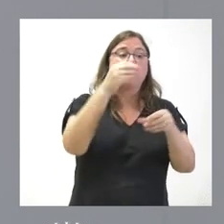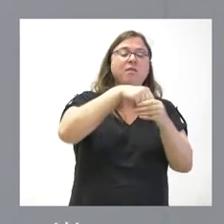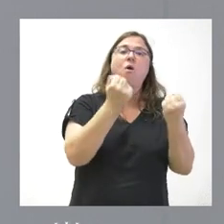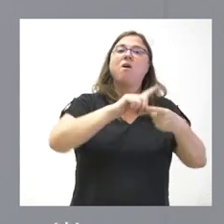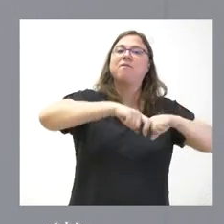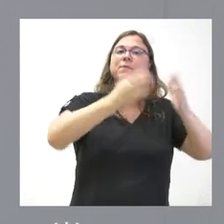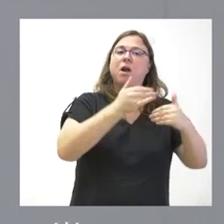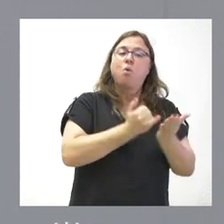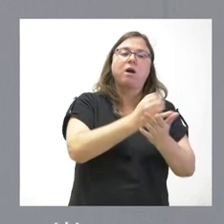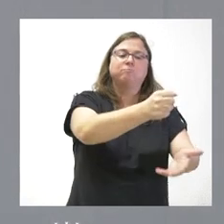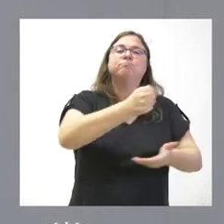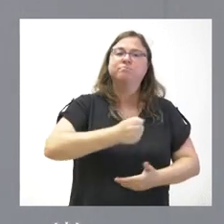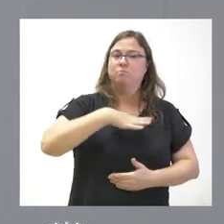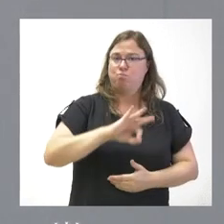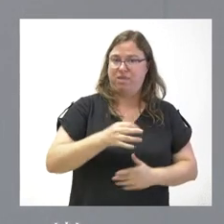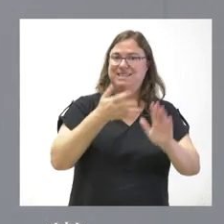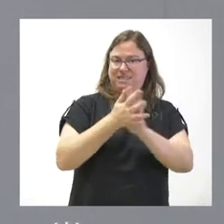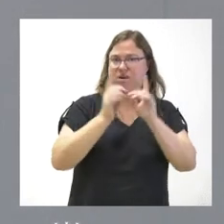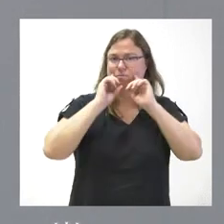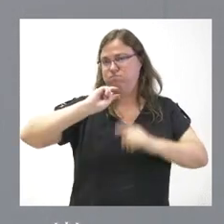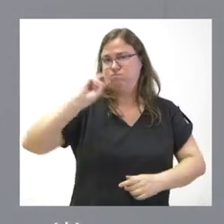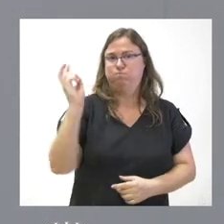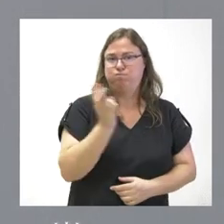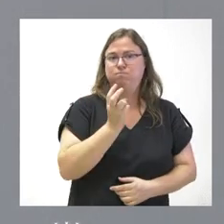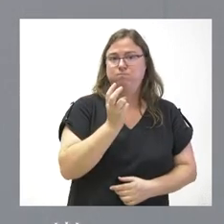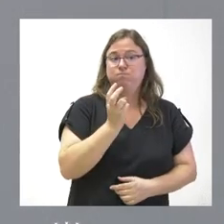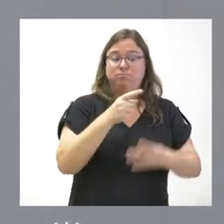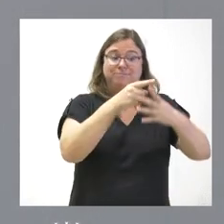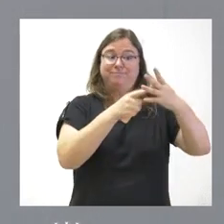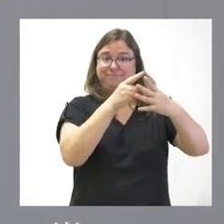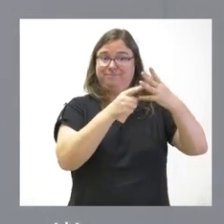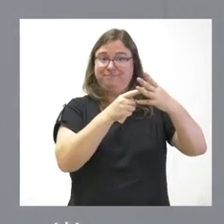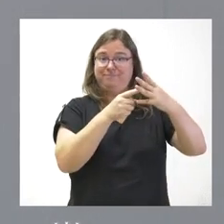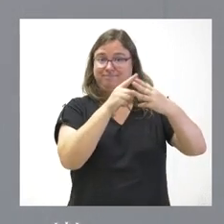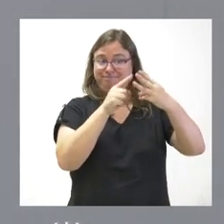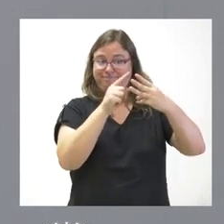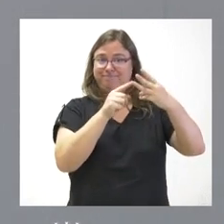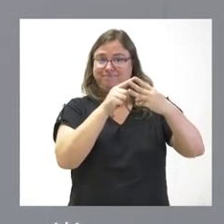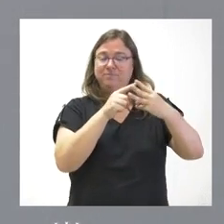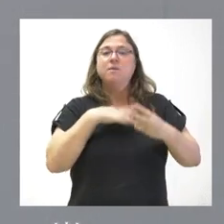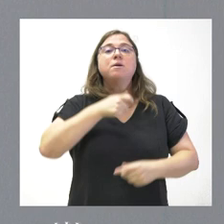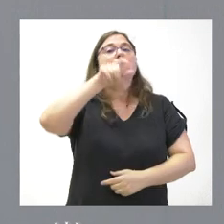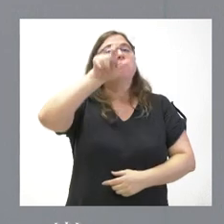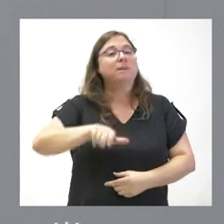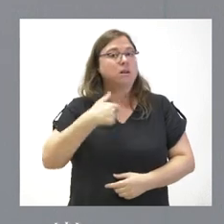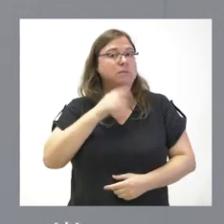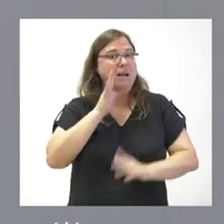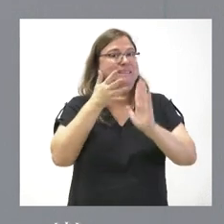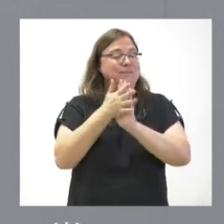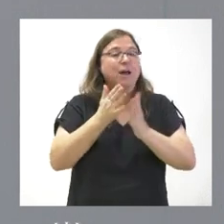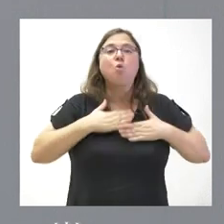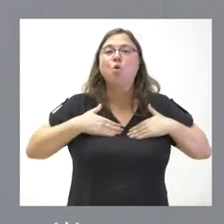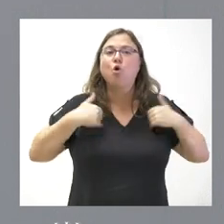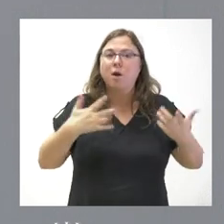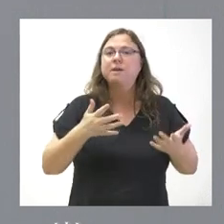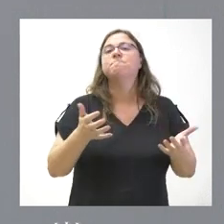tanto cualquiera de estos eh conceptos subjetivos de personas que hemos hablado también se